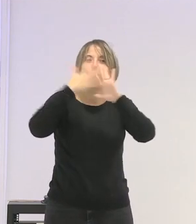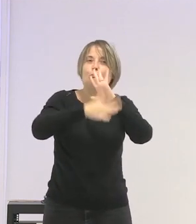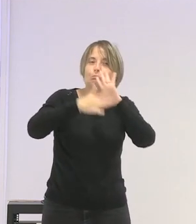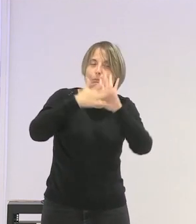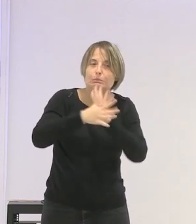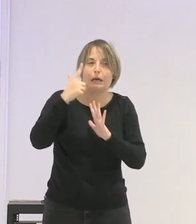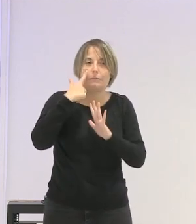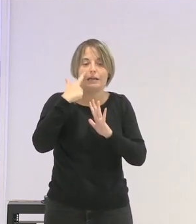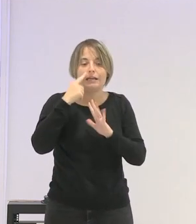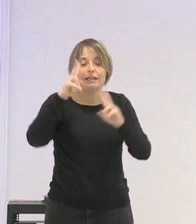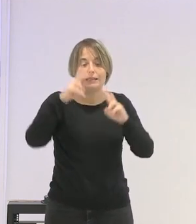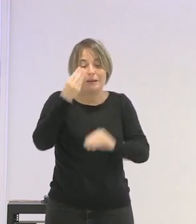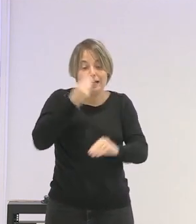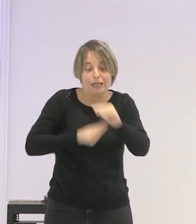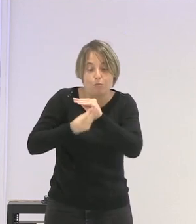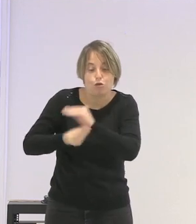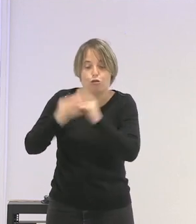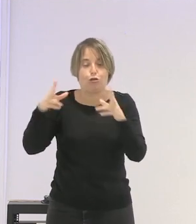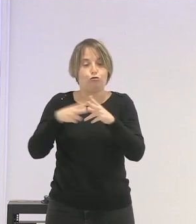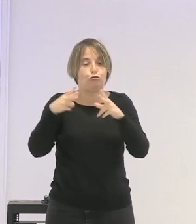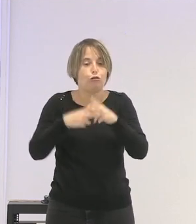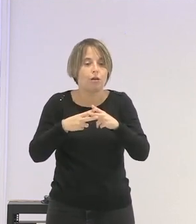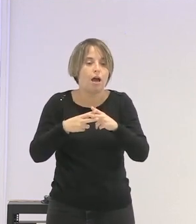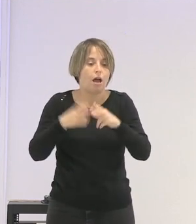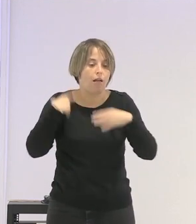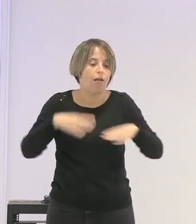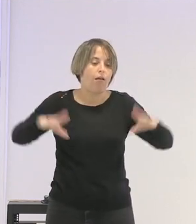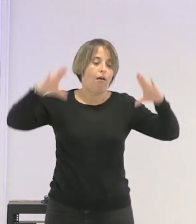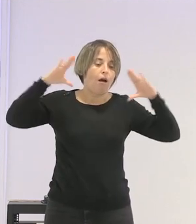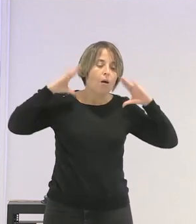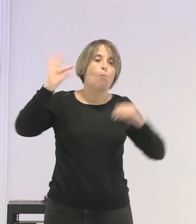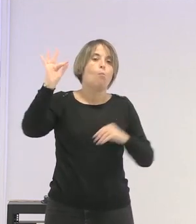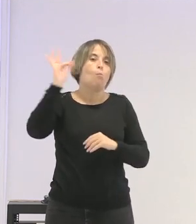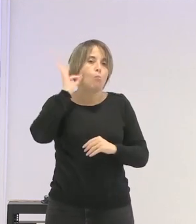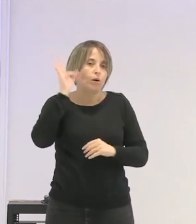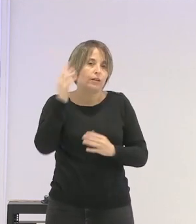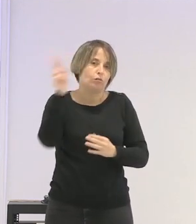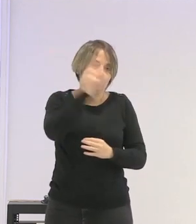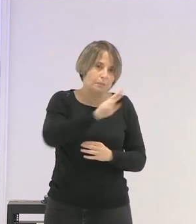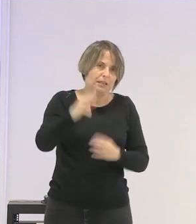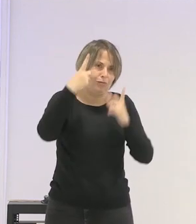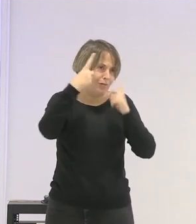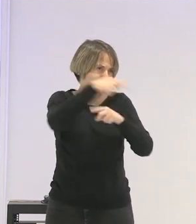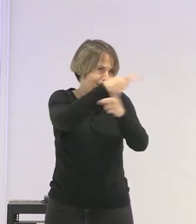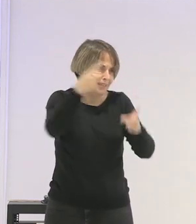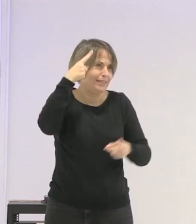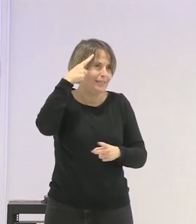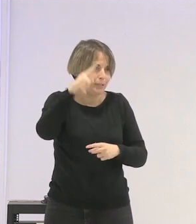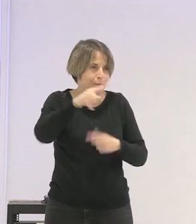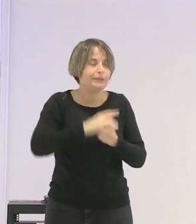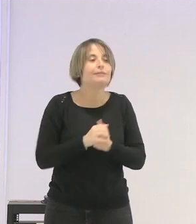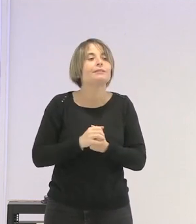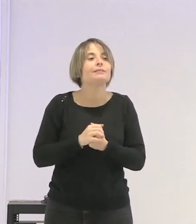tareas de reproducción social recaen en las mujeres, dentro de los hogares, no os lo voy a repetir porque os lo sabéis,